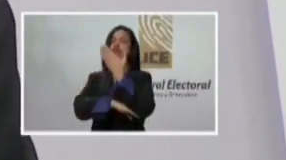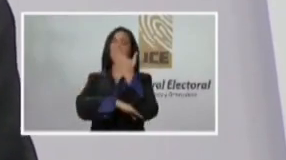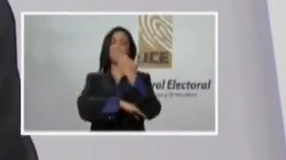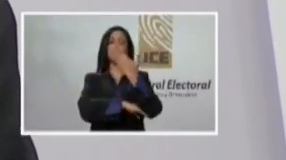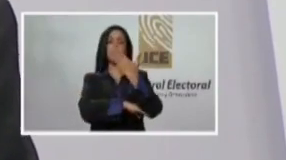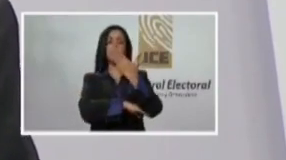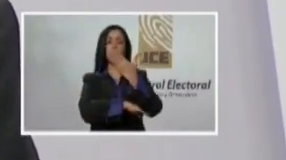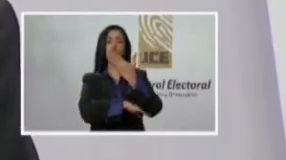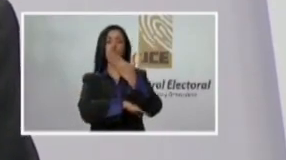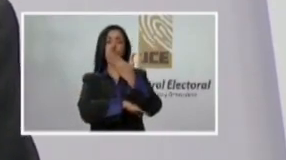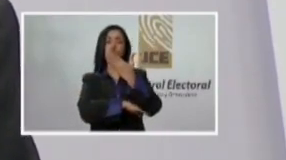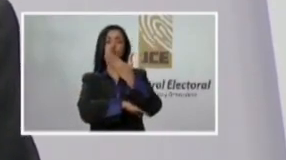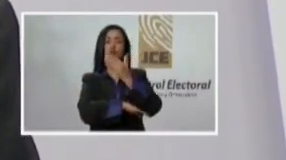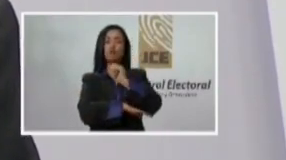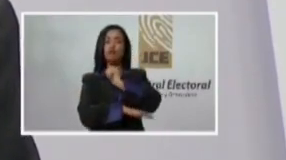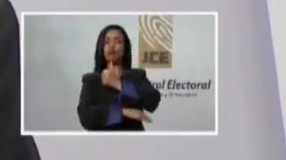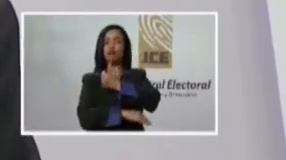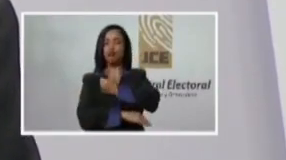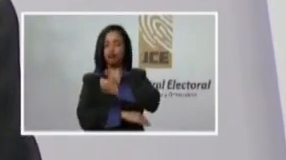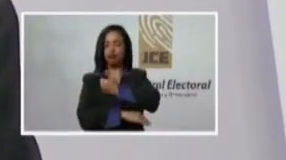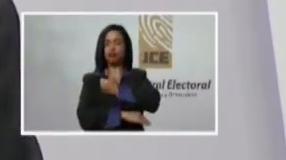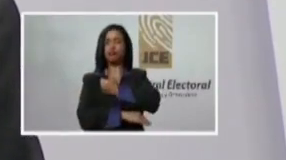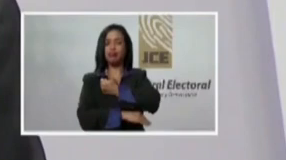cívica ejemplar.